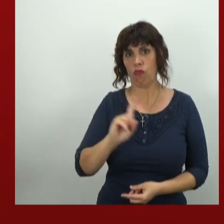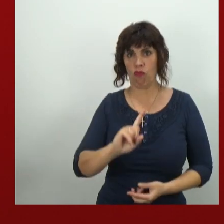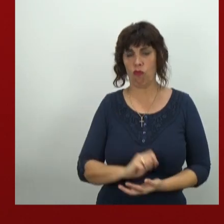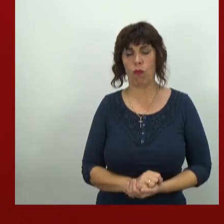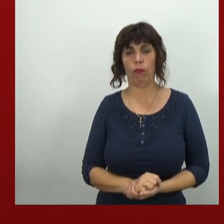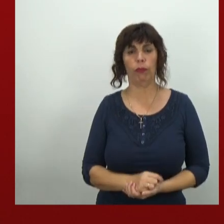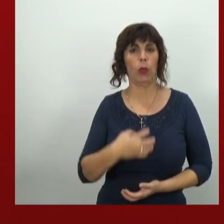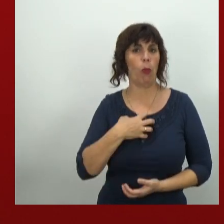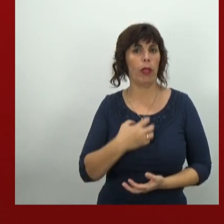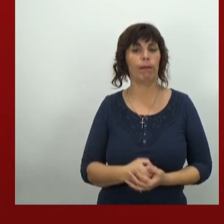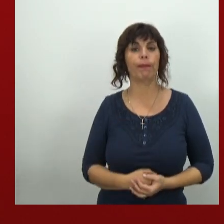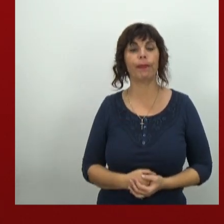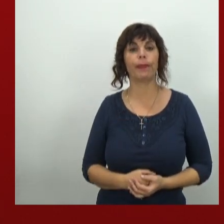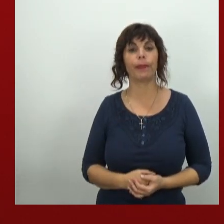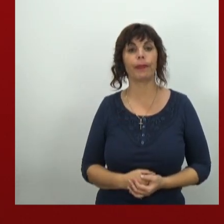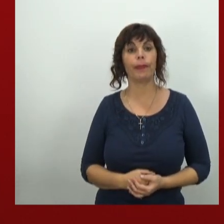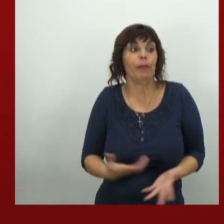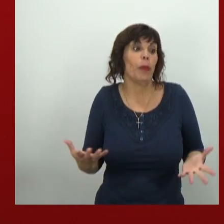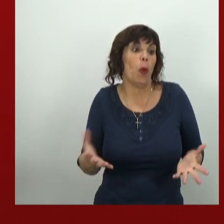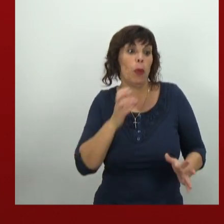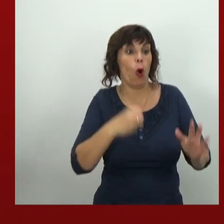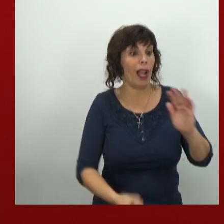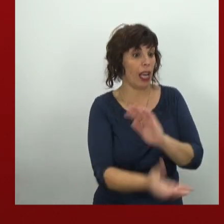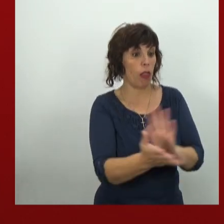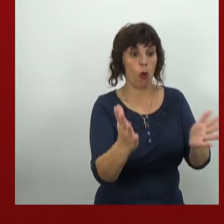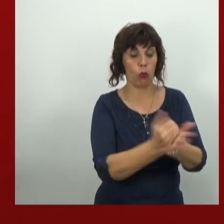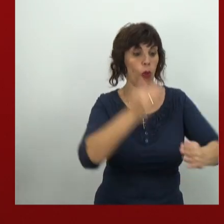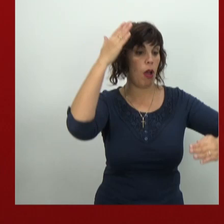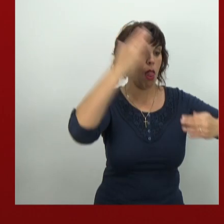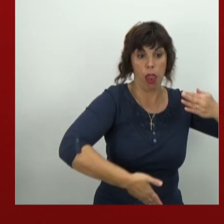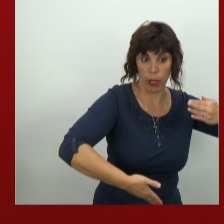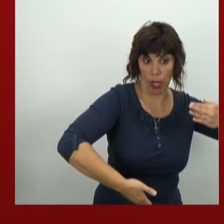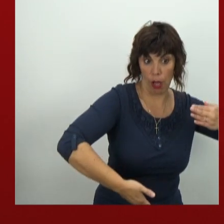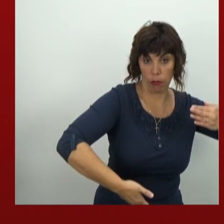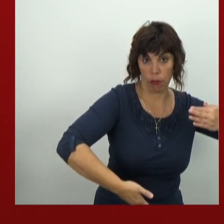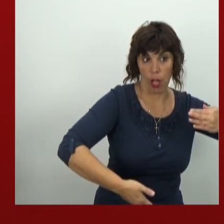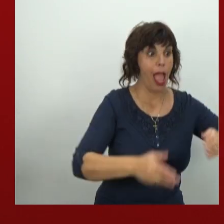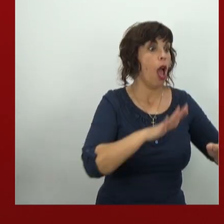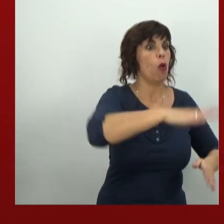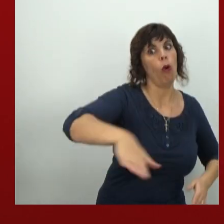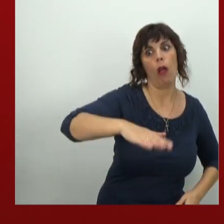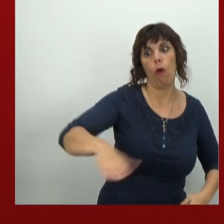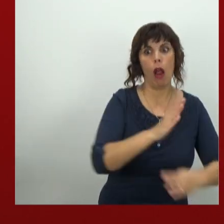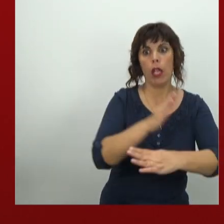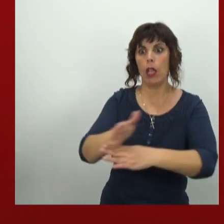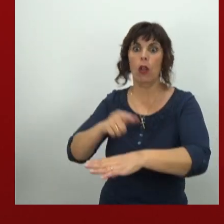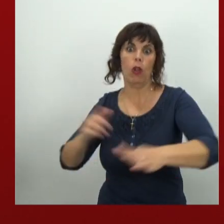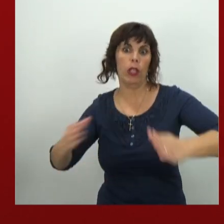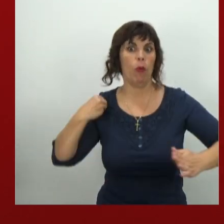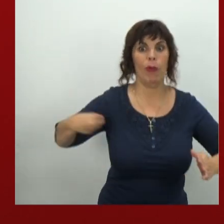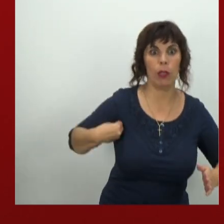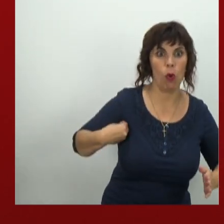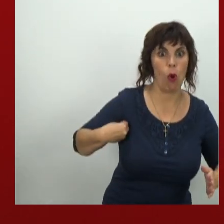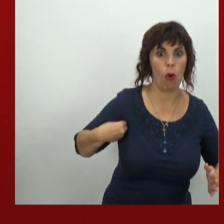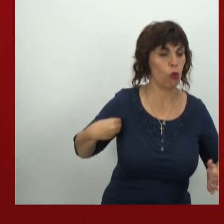Y como toda la creación es limitada, también Satanás es limitado.